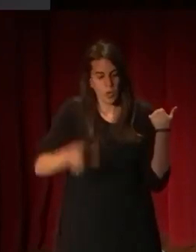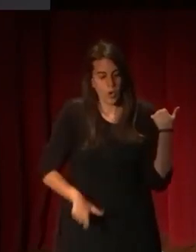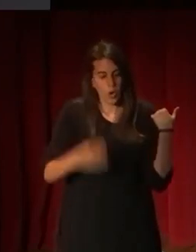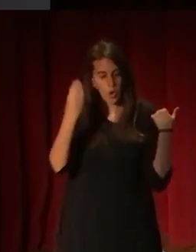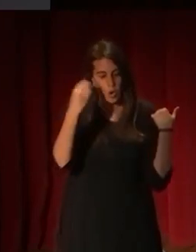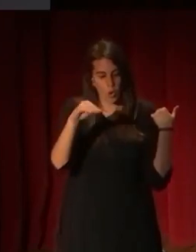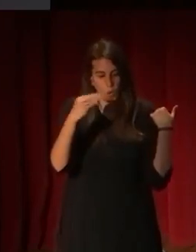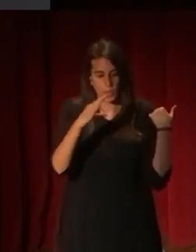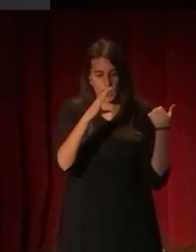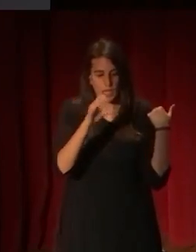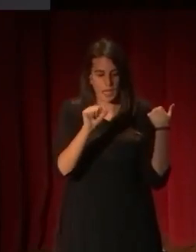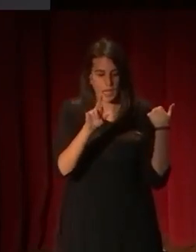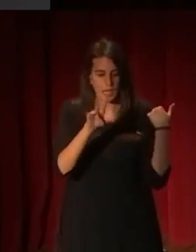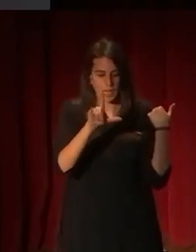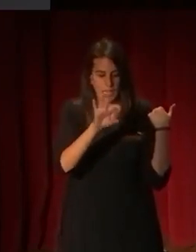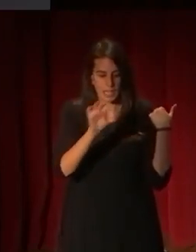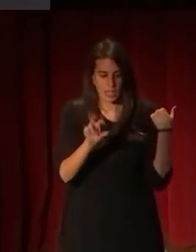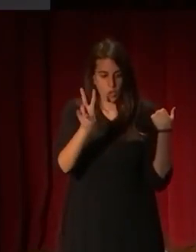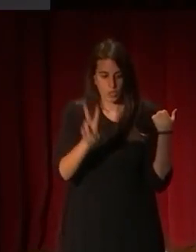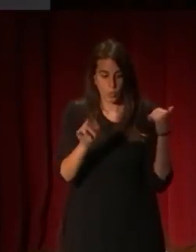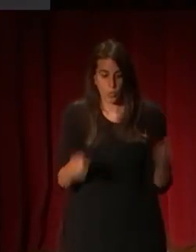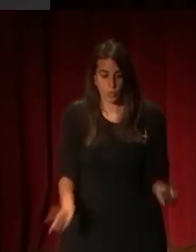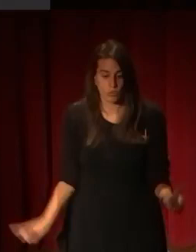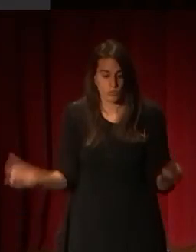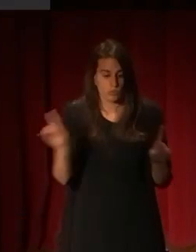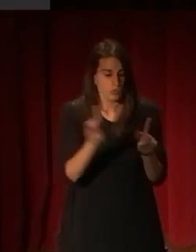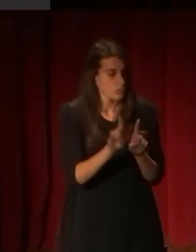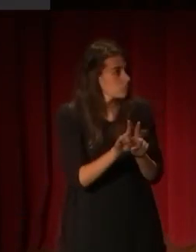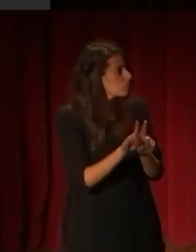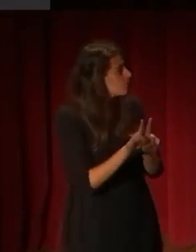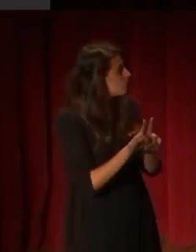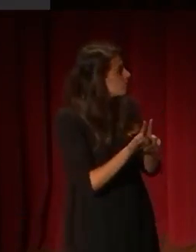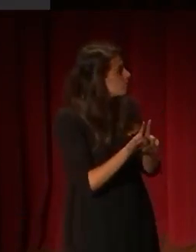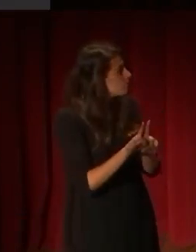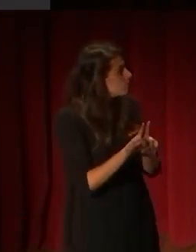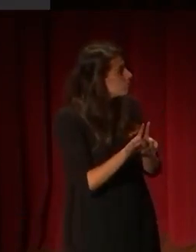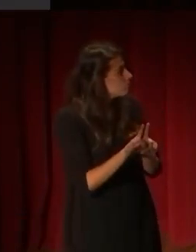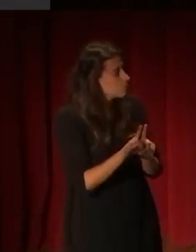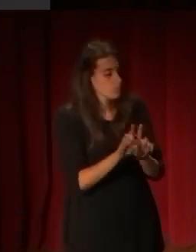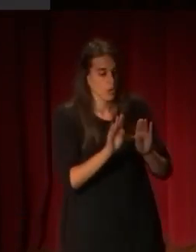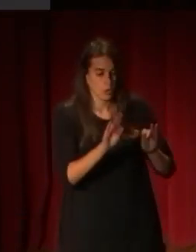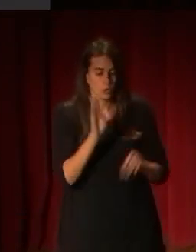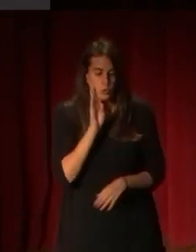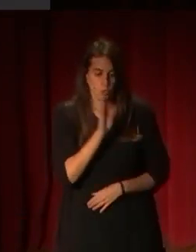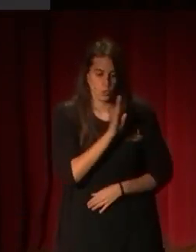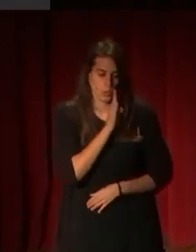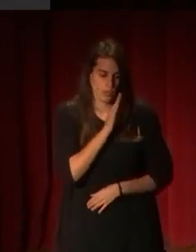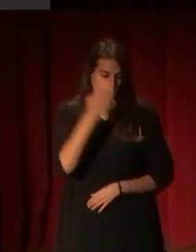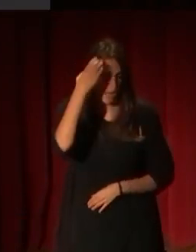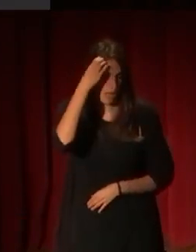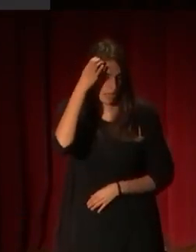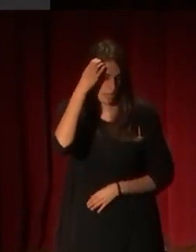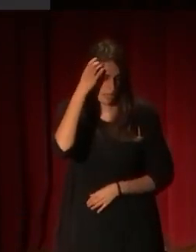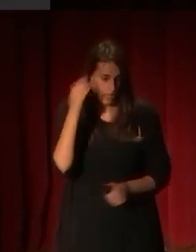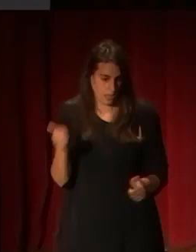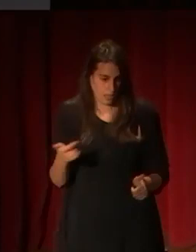carlos segundo que aparece casi siempre acompañado en estas representaciones por su madre la reina regente